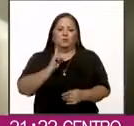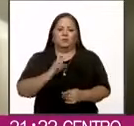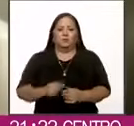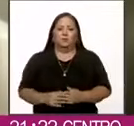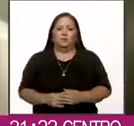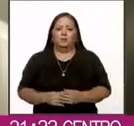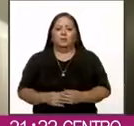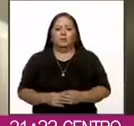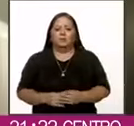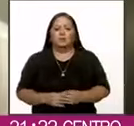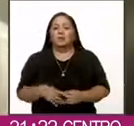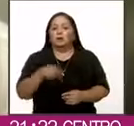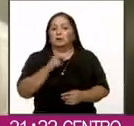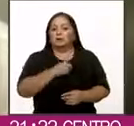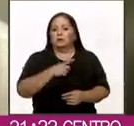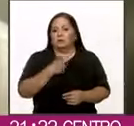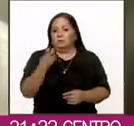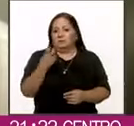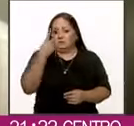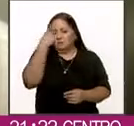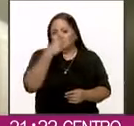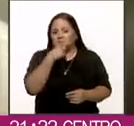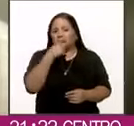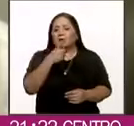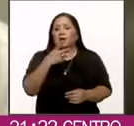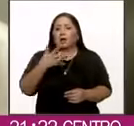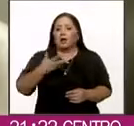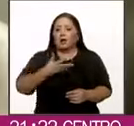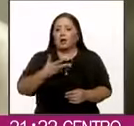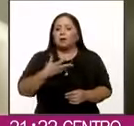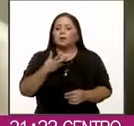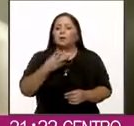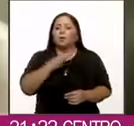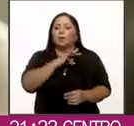es de ninguna manera automática, pero es solamente para decirles que hay